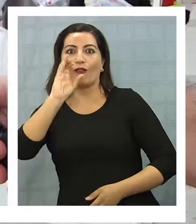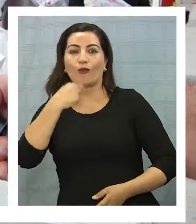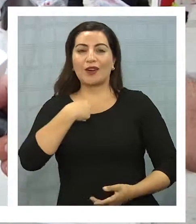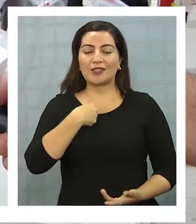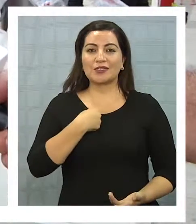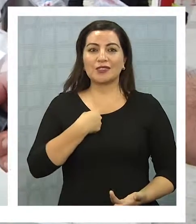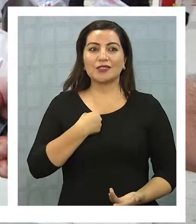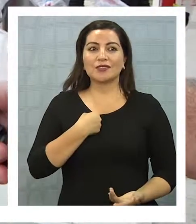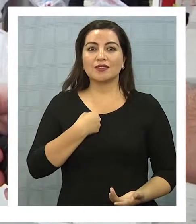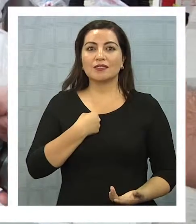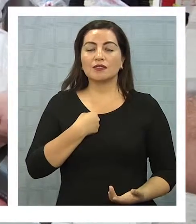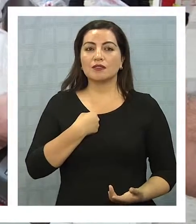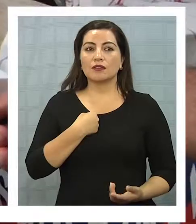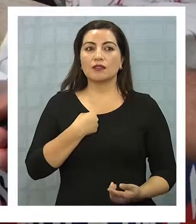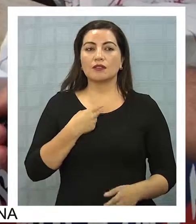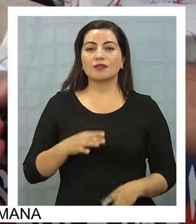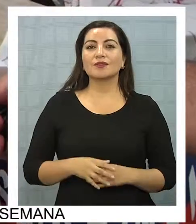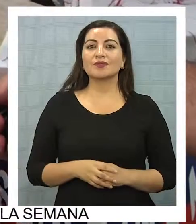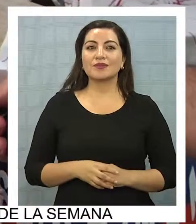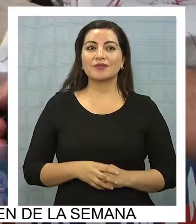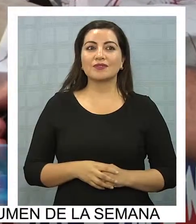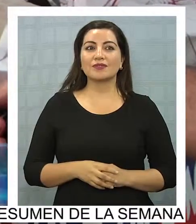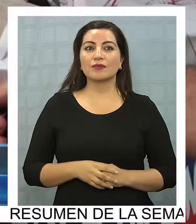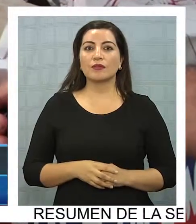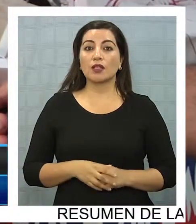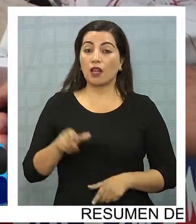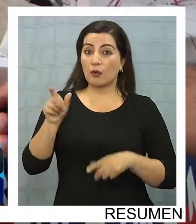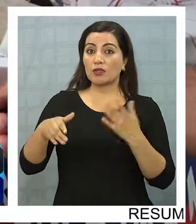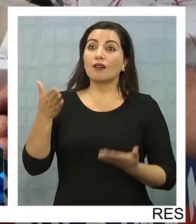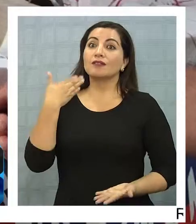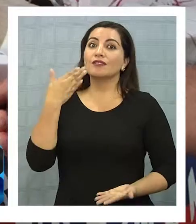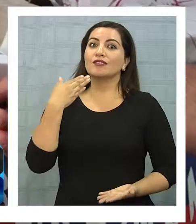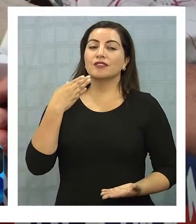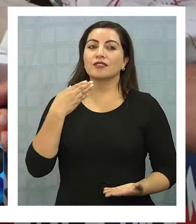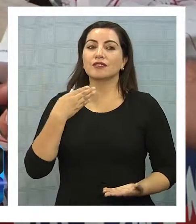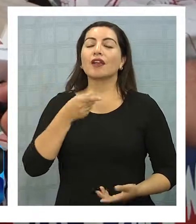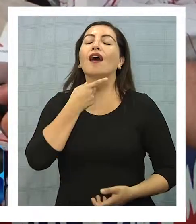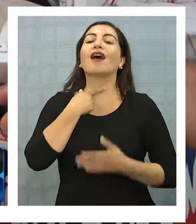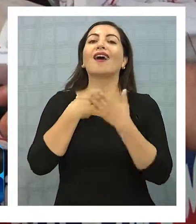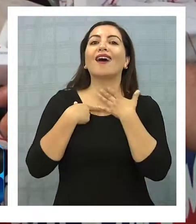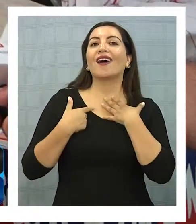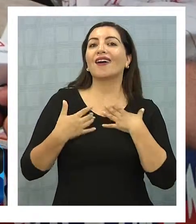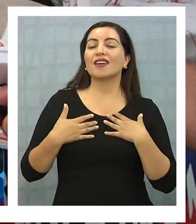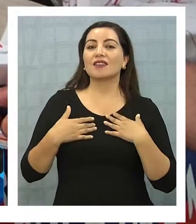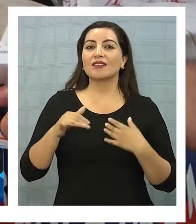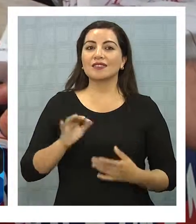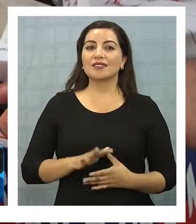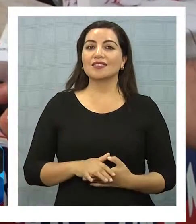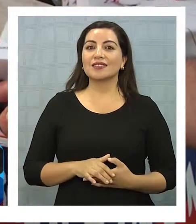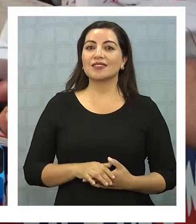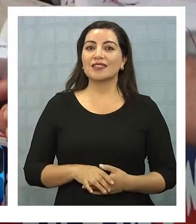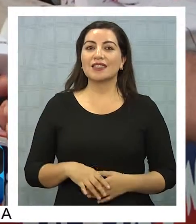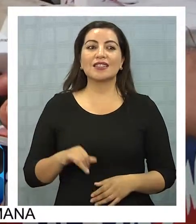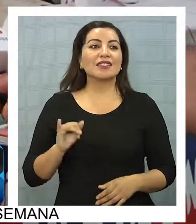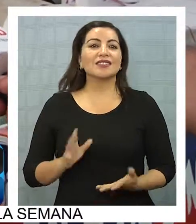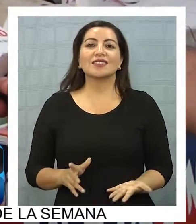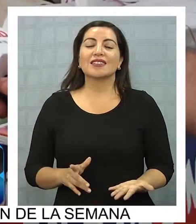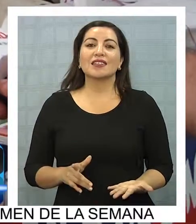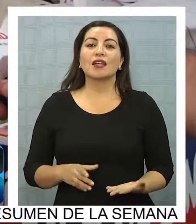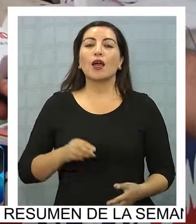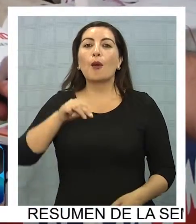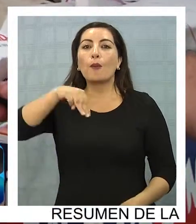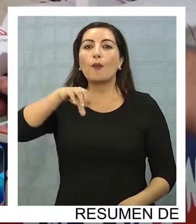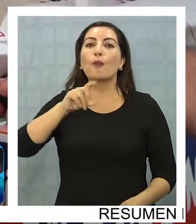porque igual para el primero enero vendimos harto Bueno, se refrescan, aparte de refrescarse le sirve de alimentación porque el mote